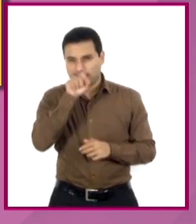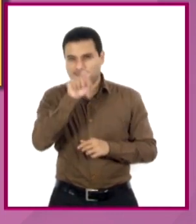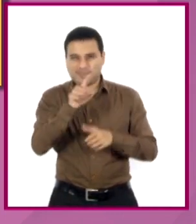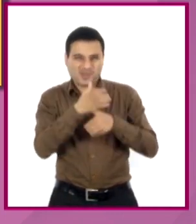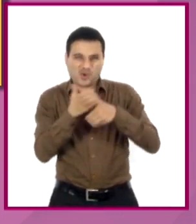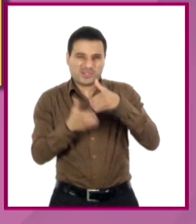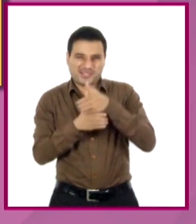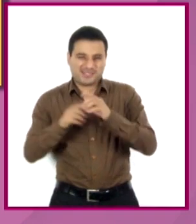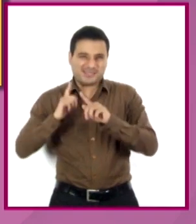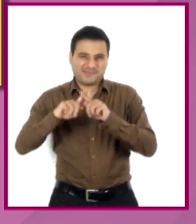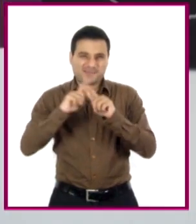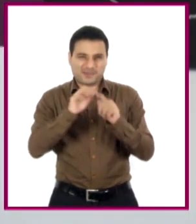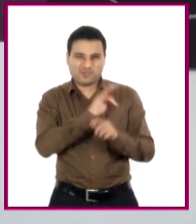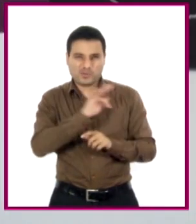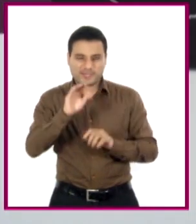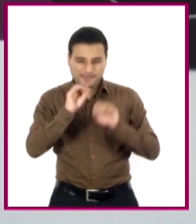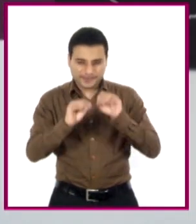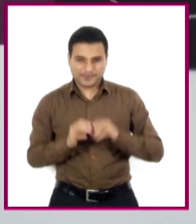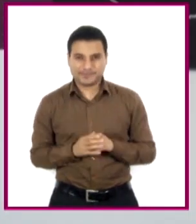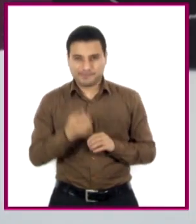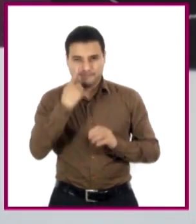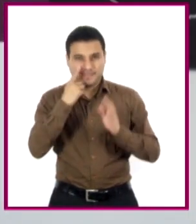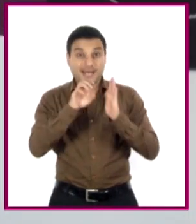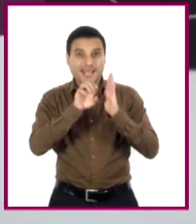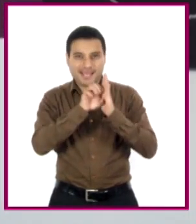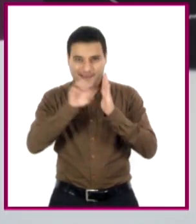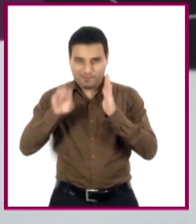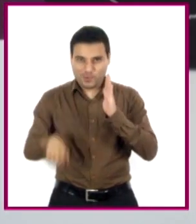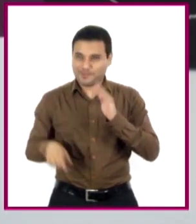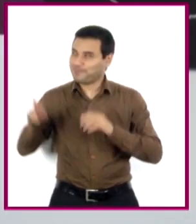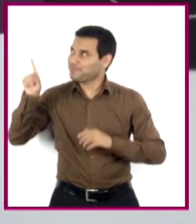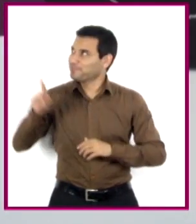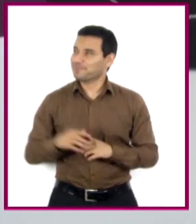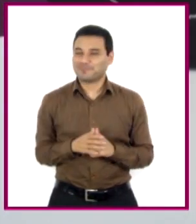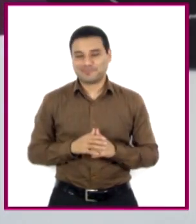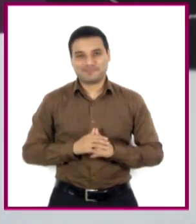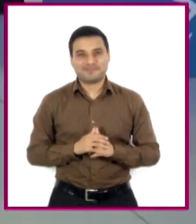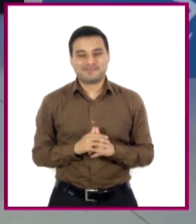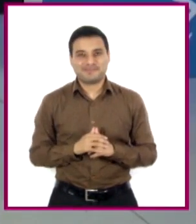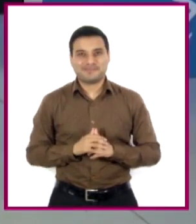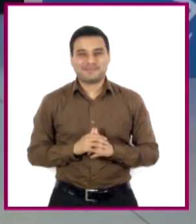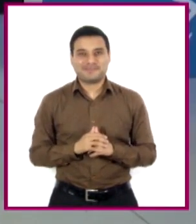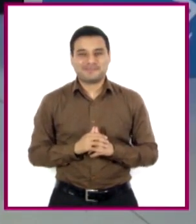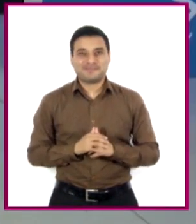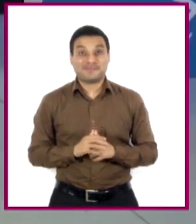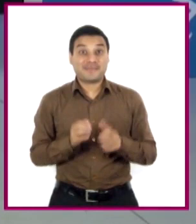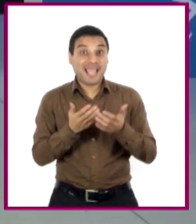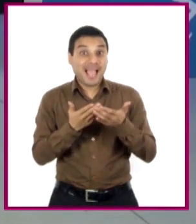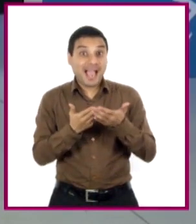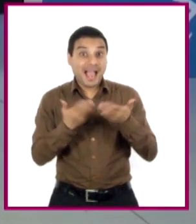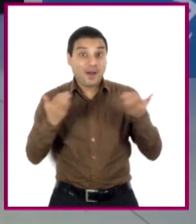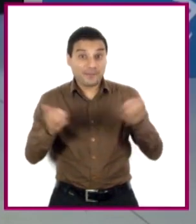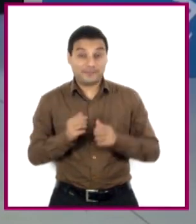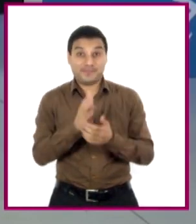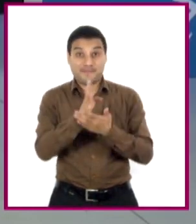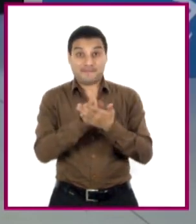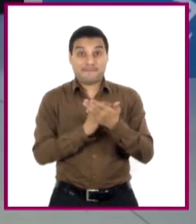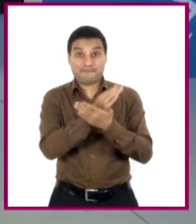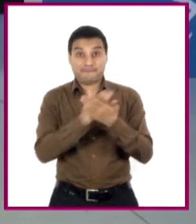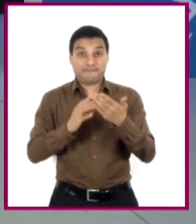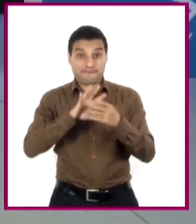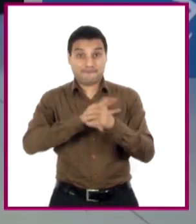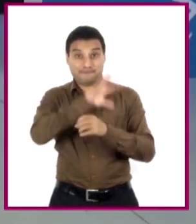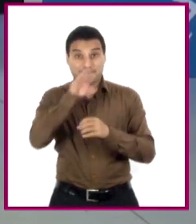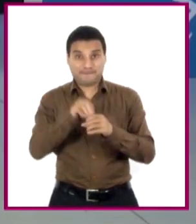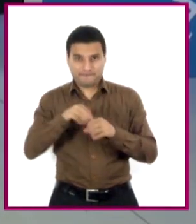tengan a su alcance para lograrlo. Aquí les presentamos un modelo. Ahora que hablamos de fracciones enteras, ¿se